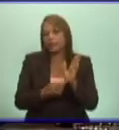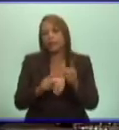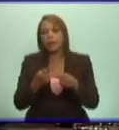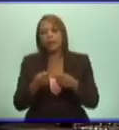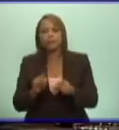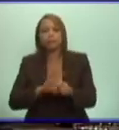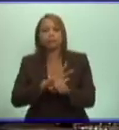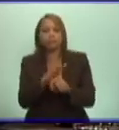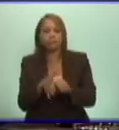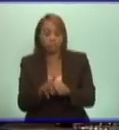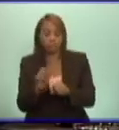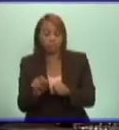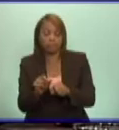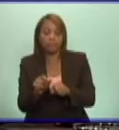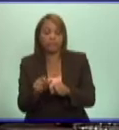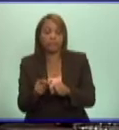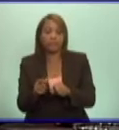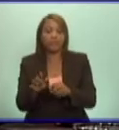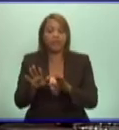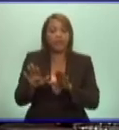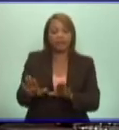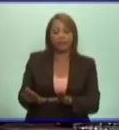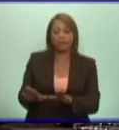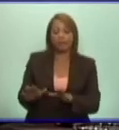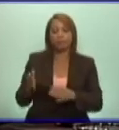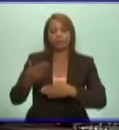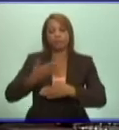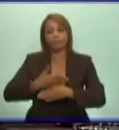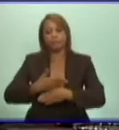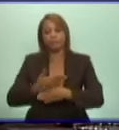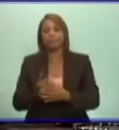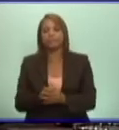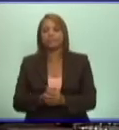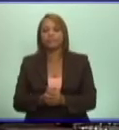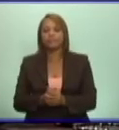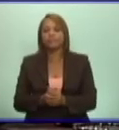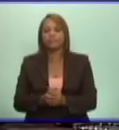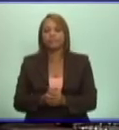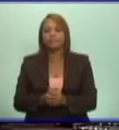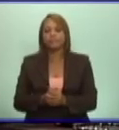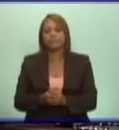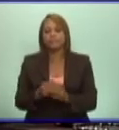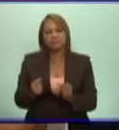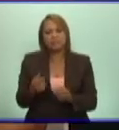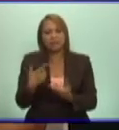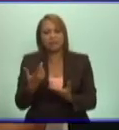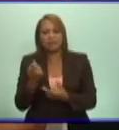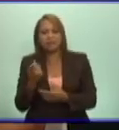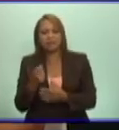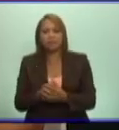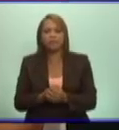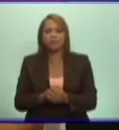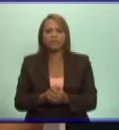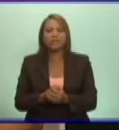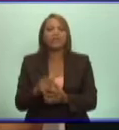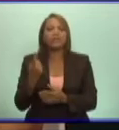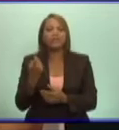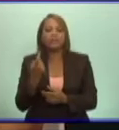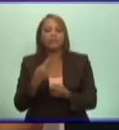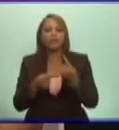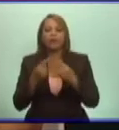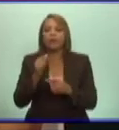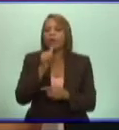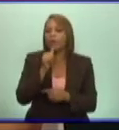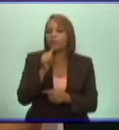usted sabe, nuestro sistema de enseñanza ha tenido que acondicionar. ¿Qué se nos había quedado del primer encuentro, profesor? Bueno, se nos había quedado algunas inquietudes